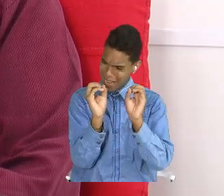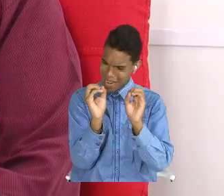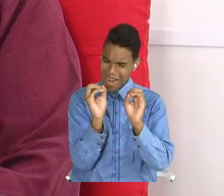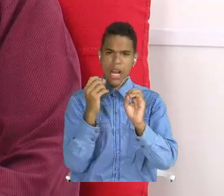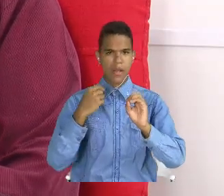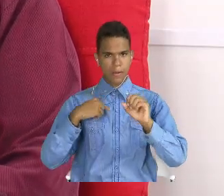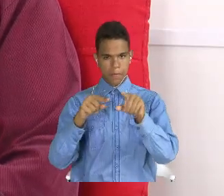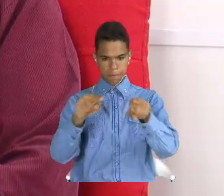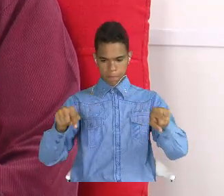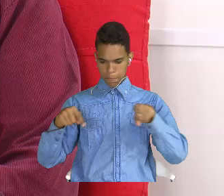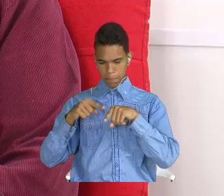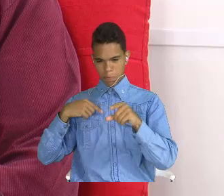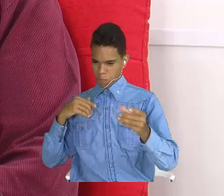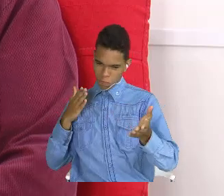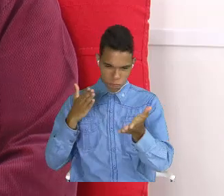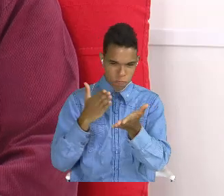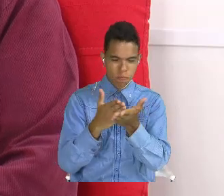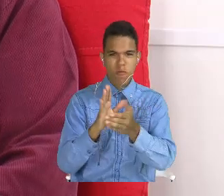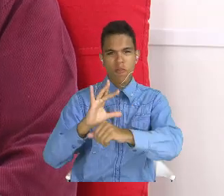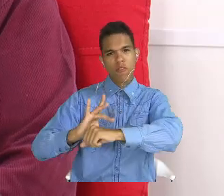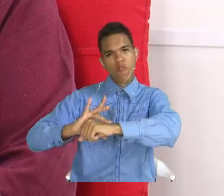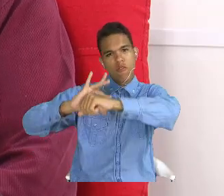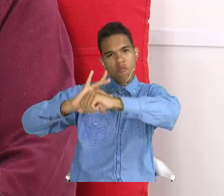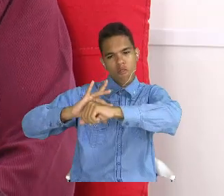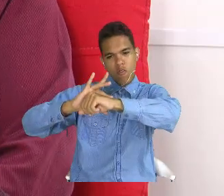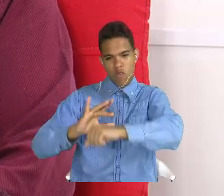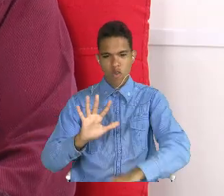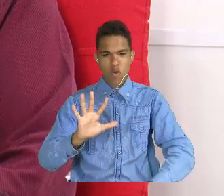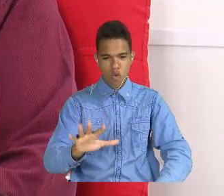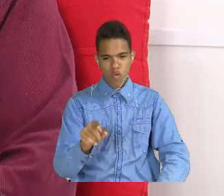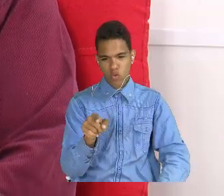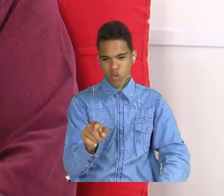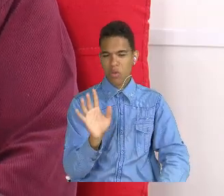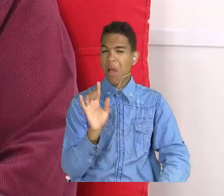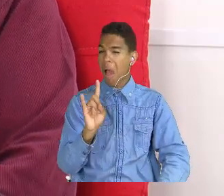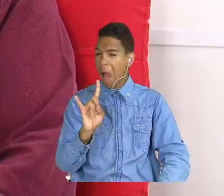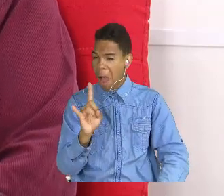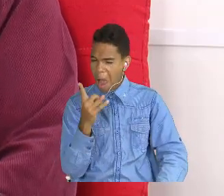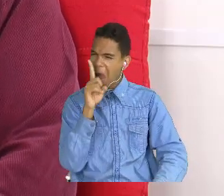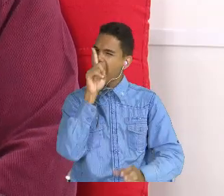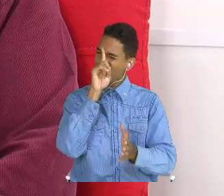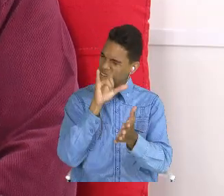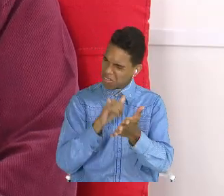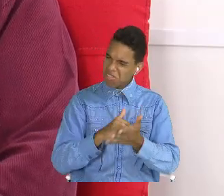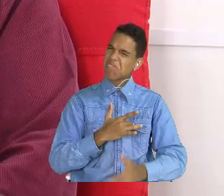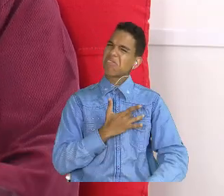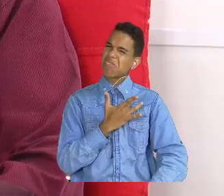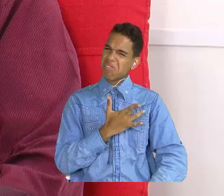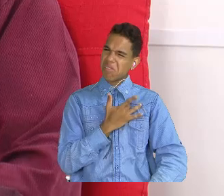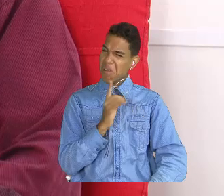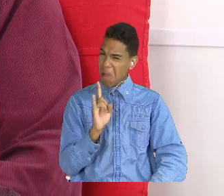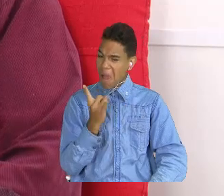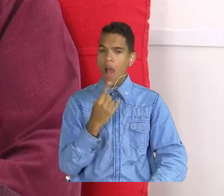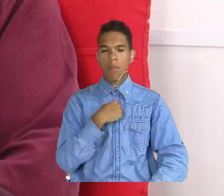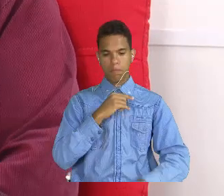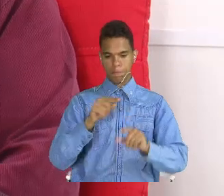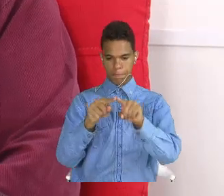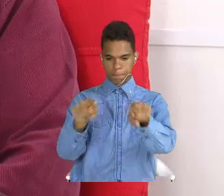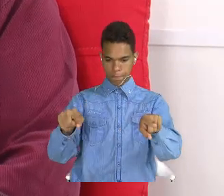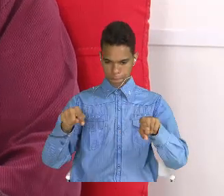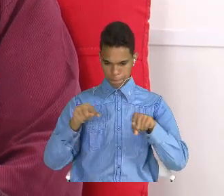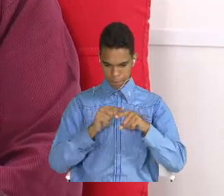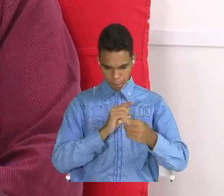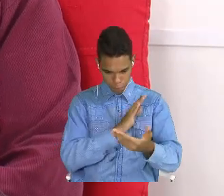Obviamente, lo ideal es que se lo envíe un médico, pero una persona de pronto, por sospecha o por cualquier cosa, puede ir a un laboratorio clínico y le toman